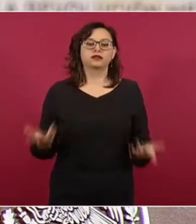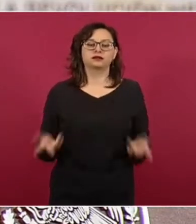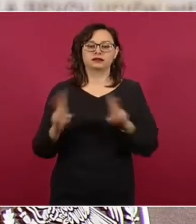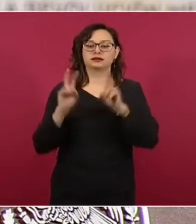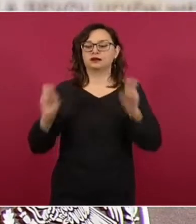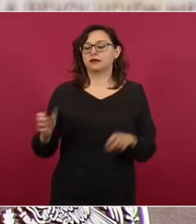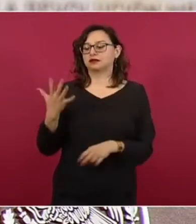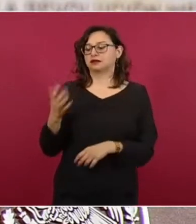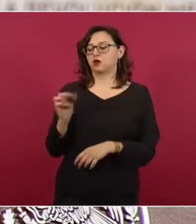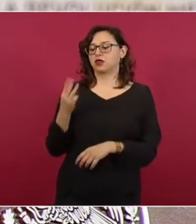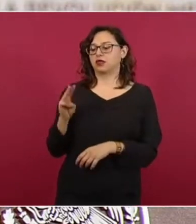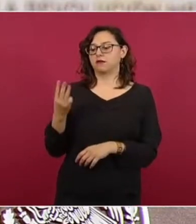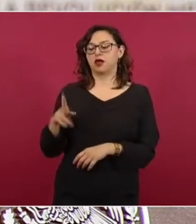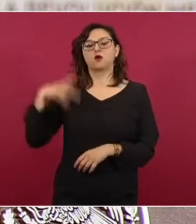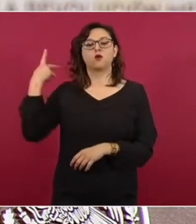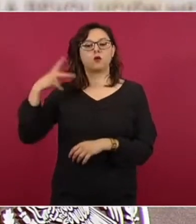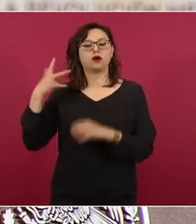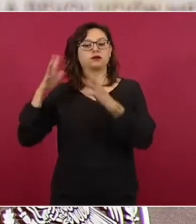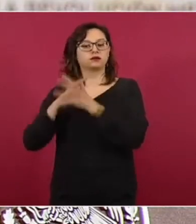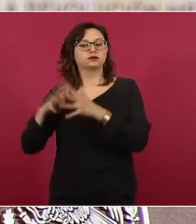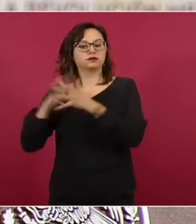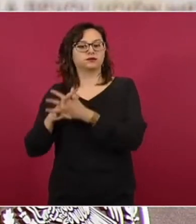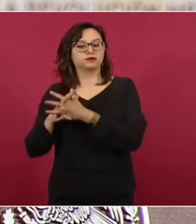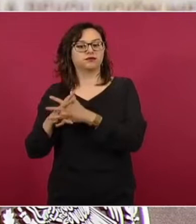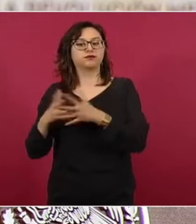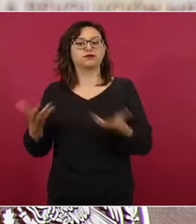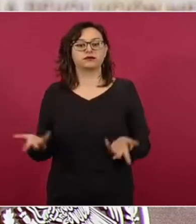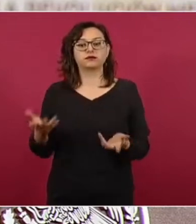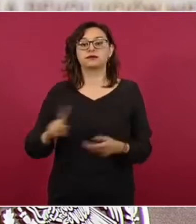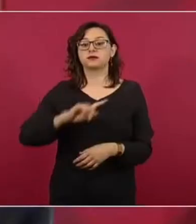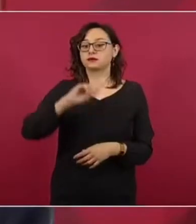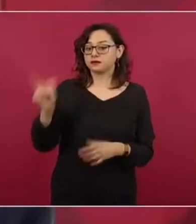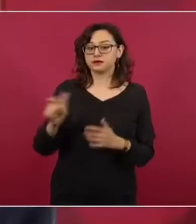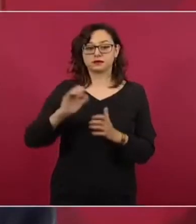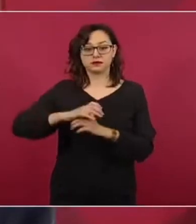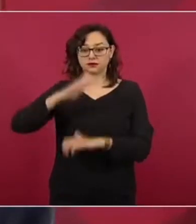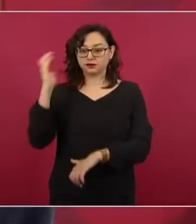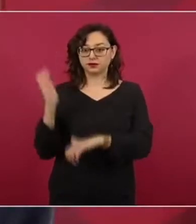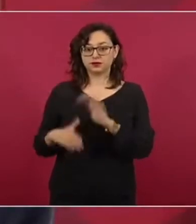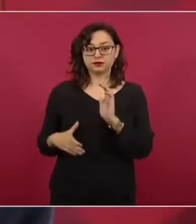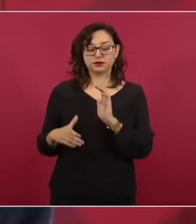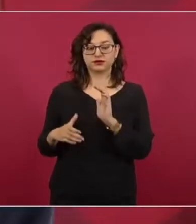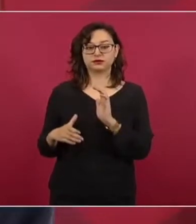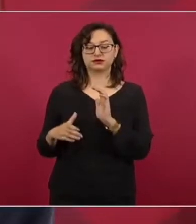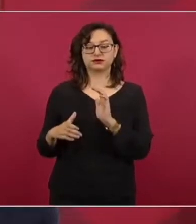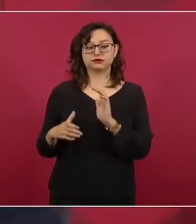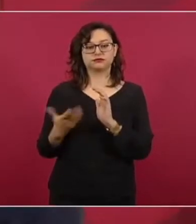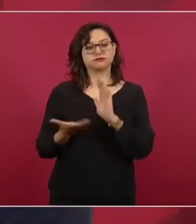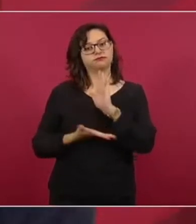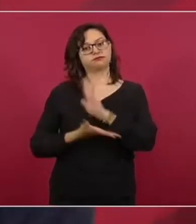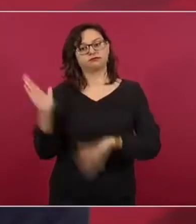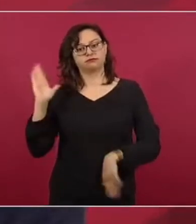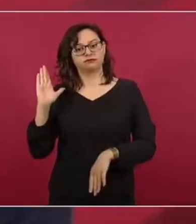la del 5 de mayo. Y terminando ese acto conmemorativo, ya